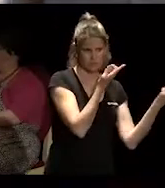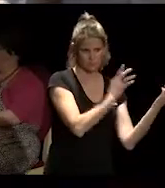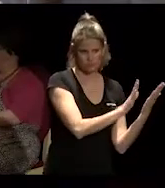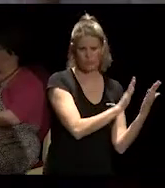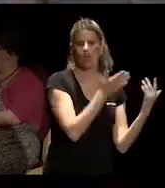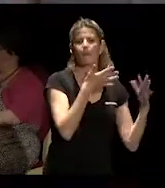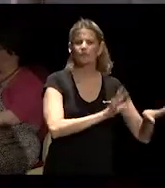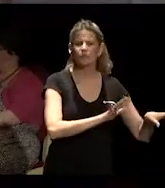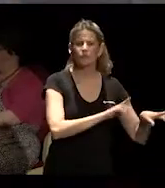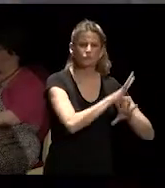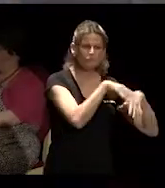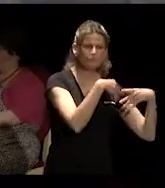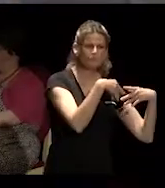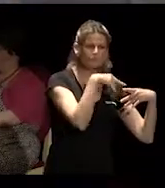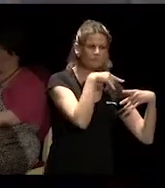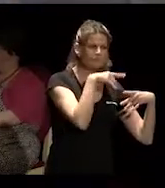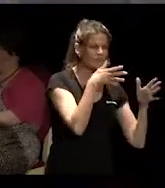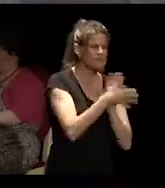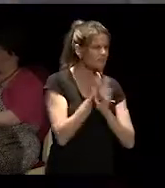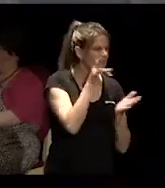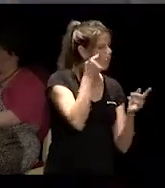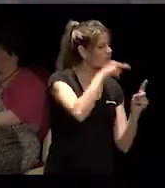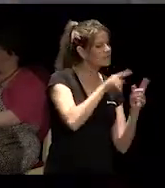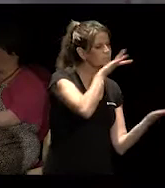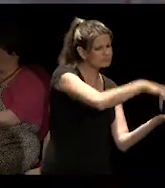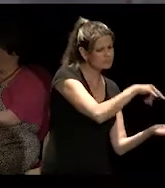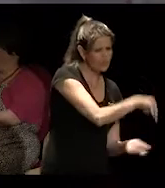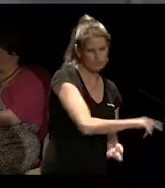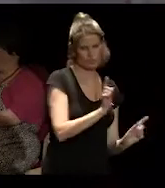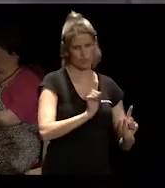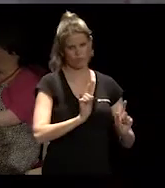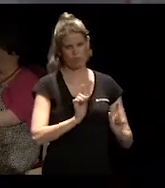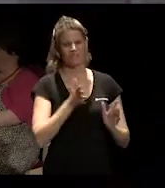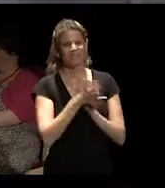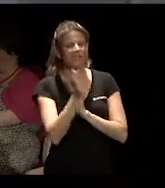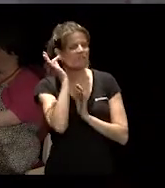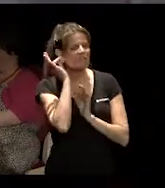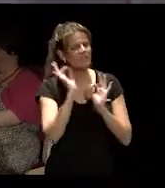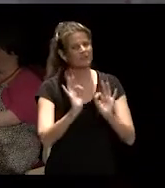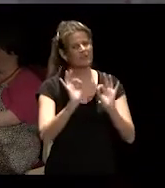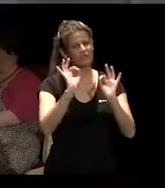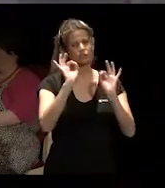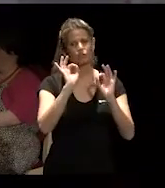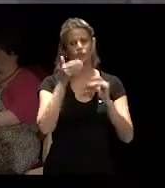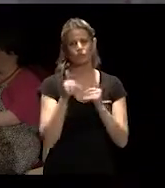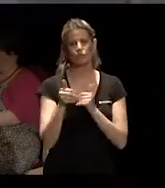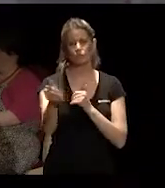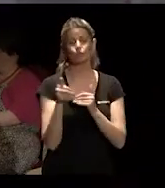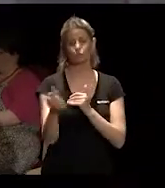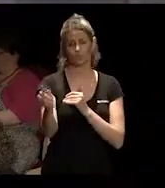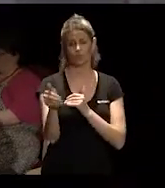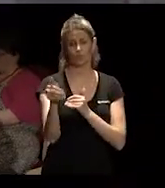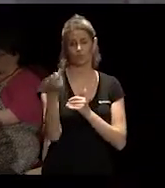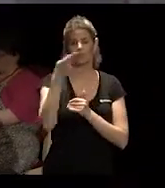el total, es a donde se quiere llegar, sino que ese feminismo, si en unos tiempos futuros